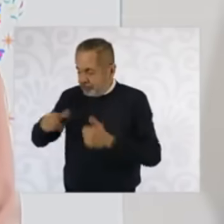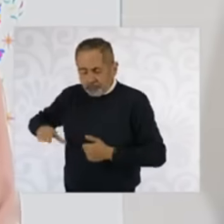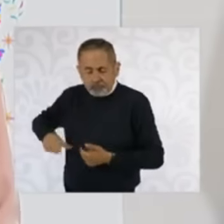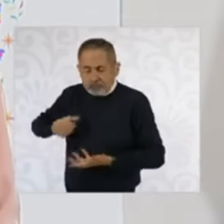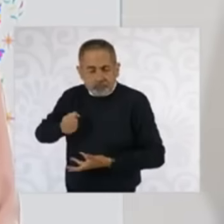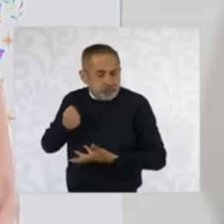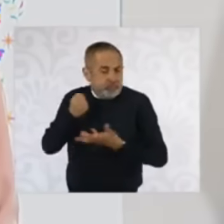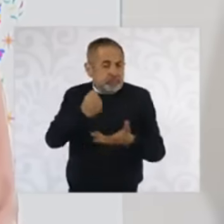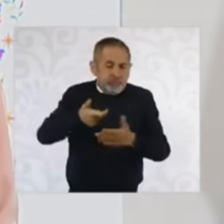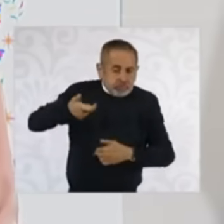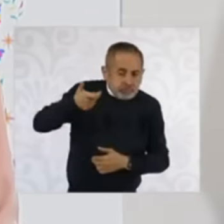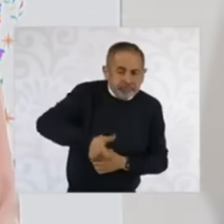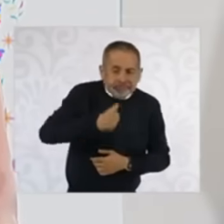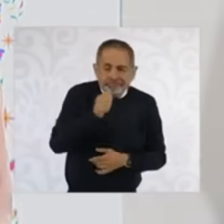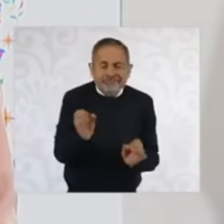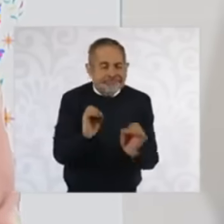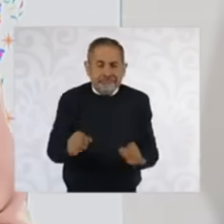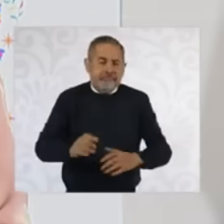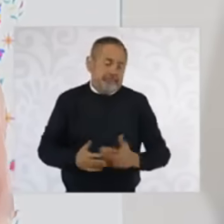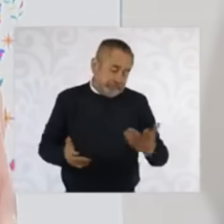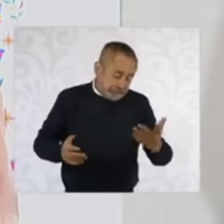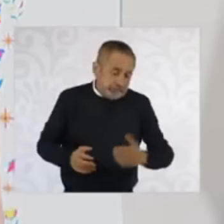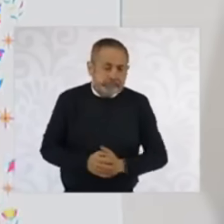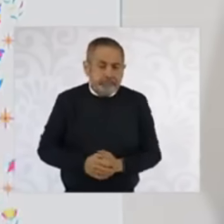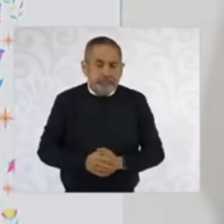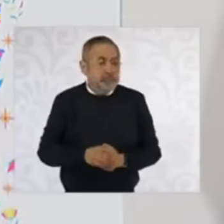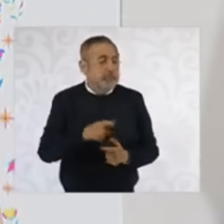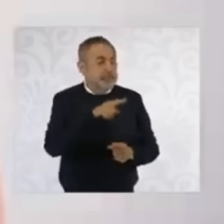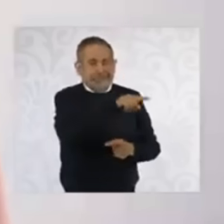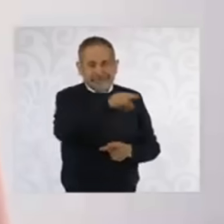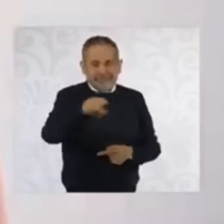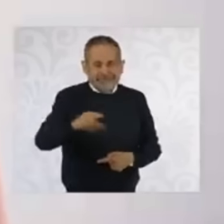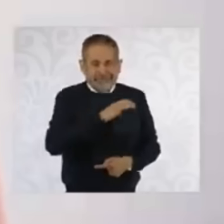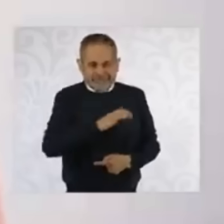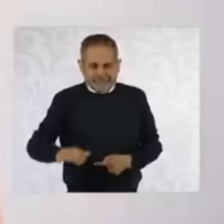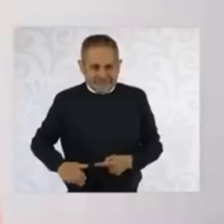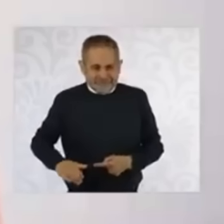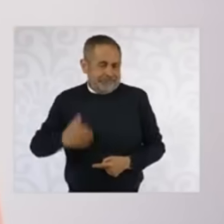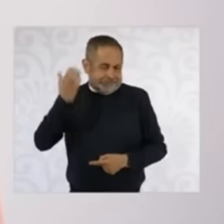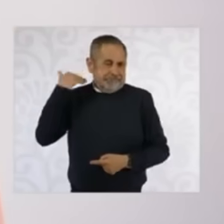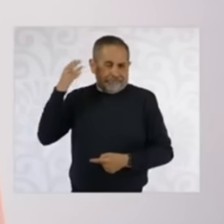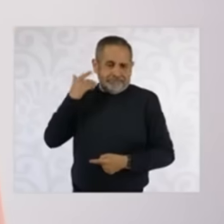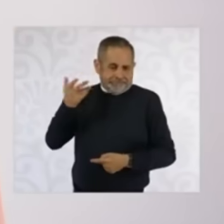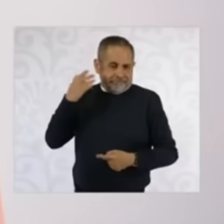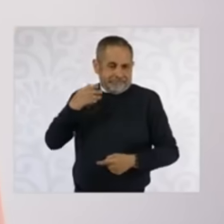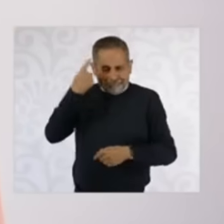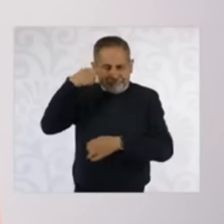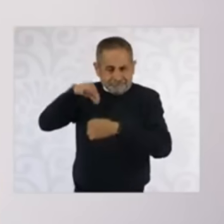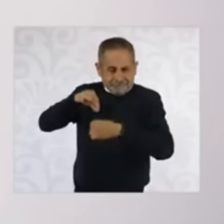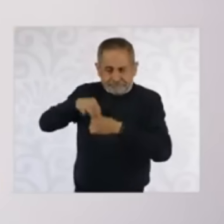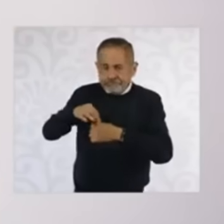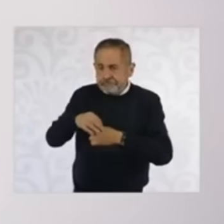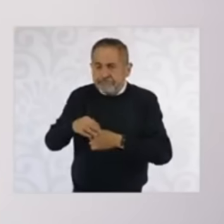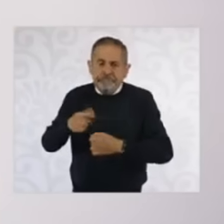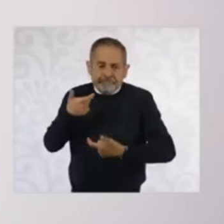público no hay financiamiento a los candidatos candidatas